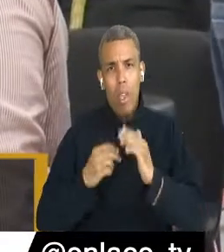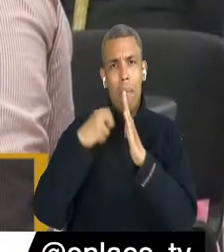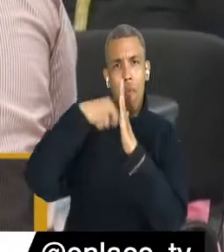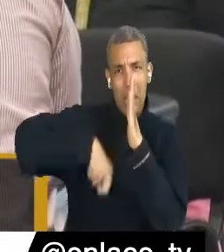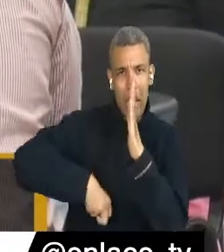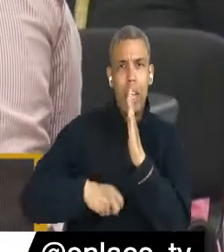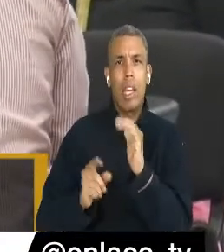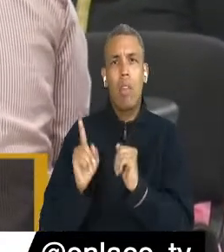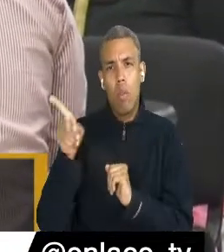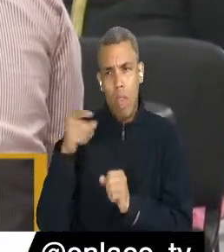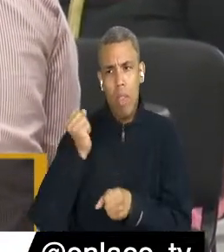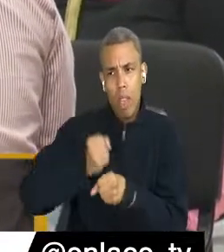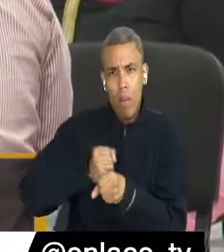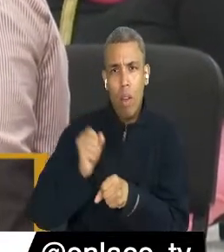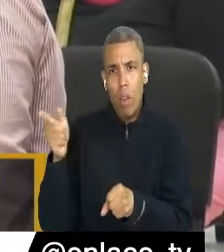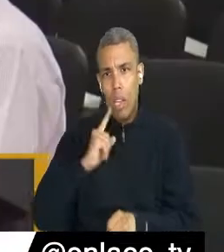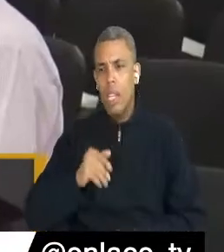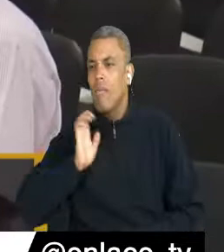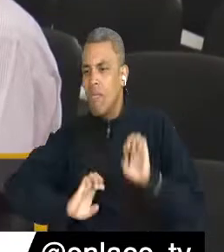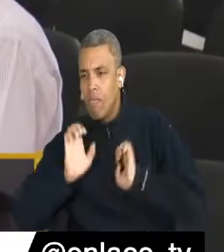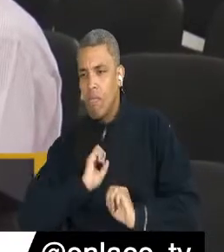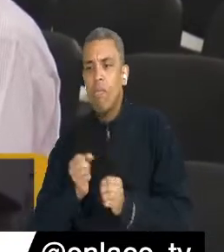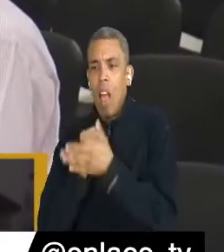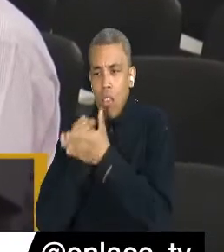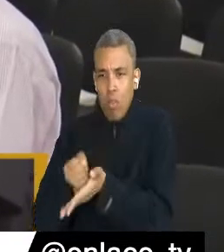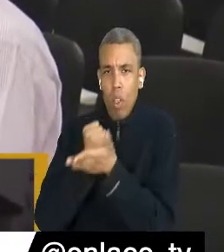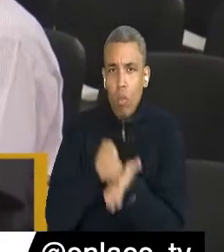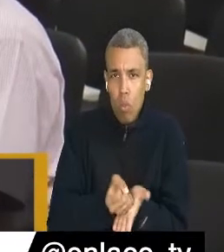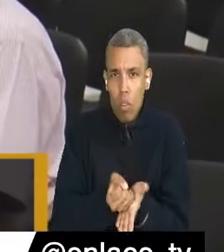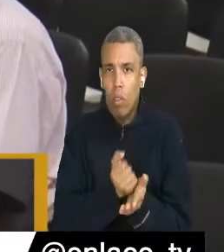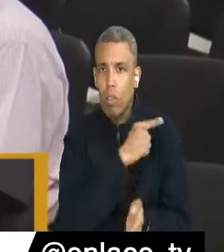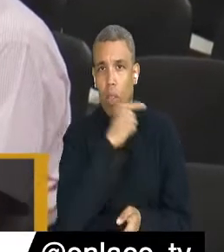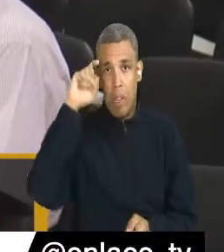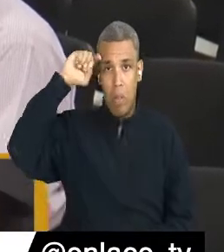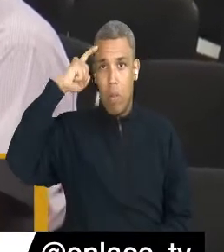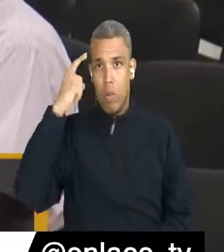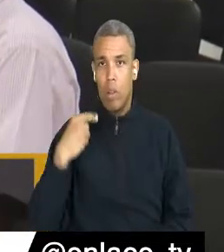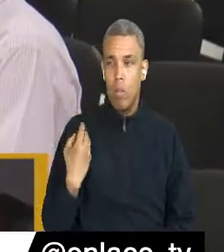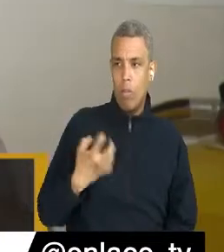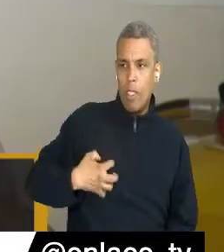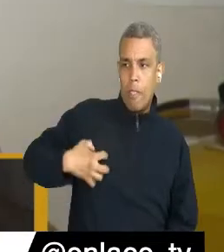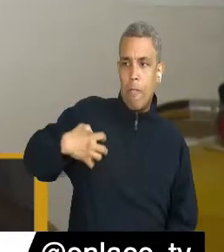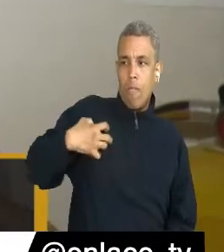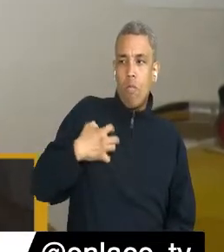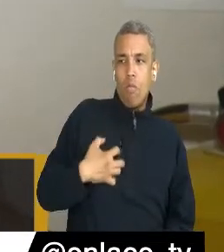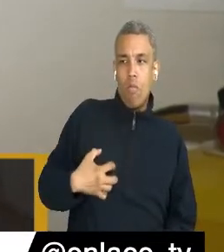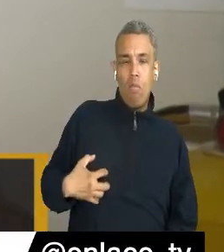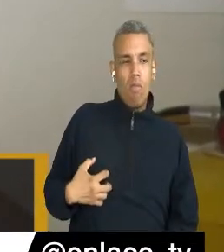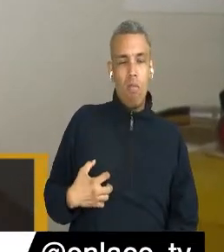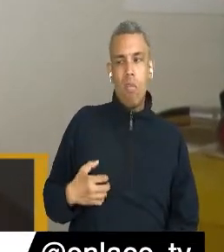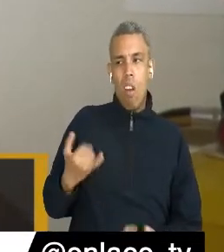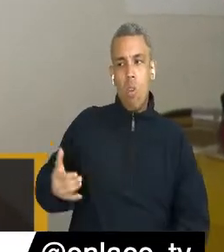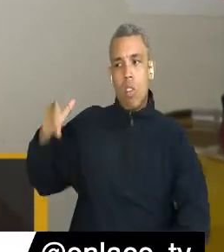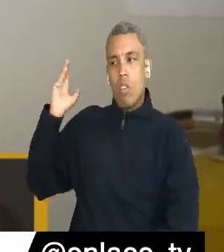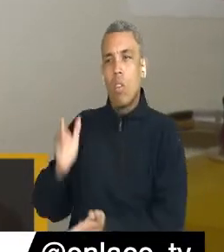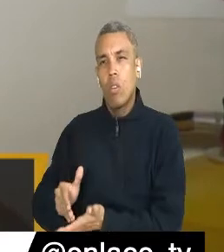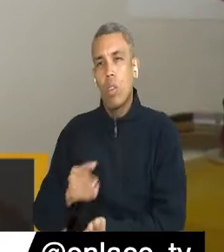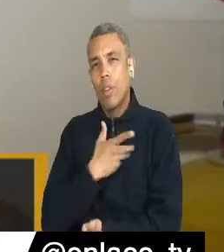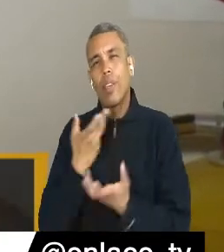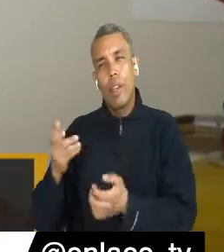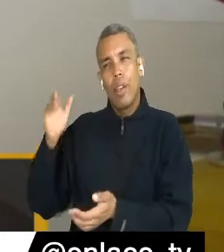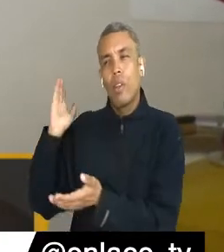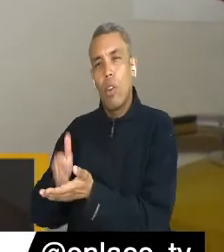que todos los líderes del Magdalena Medio son señalados como colaboradores de la insurgencia. Es un intento de relacionar el movimiento